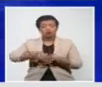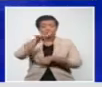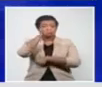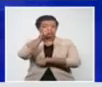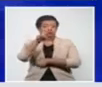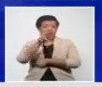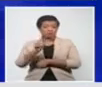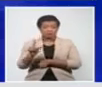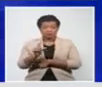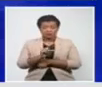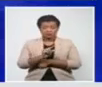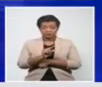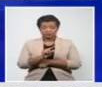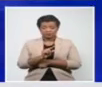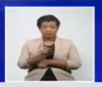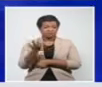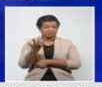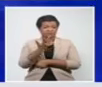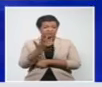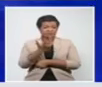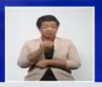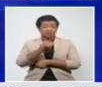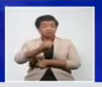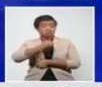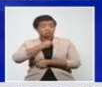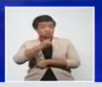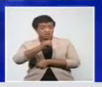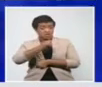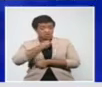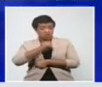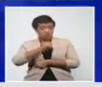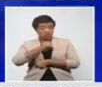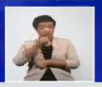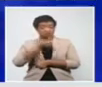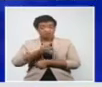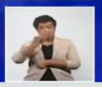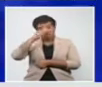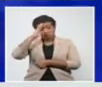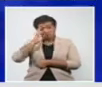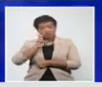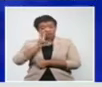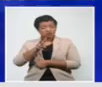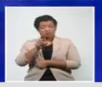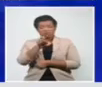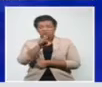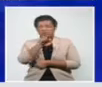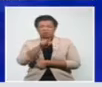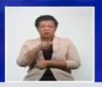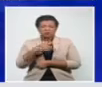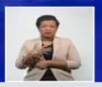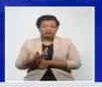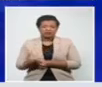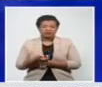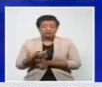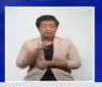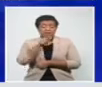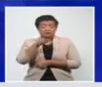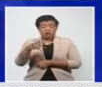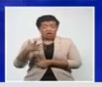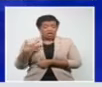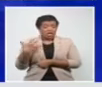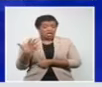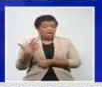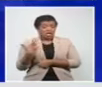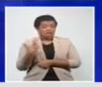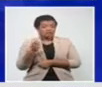realiza la estimada colega Rosy Amaro de Cuba Visión Internacional y ella pregunta a partir de una queja que le ha llegado,